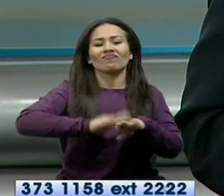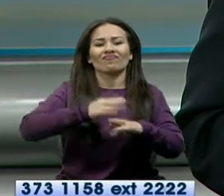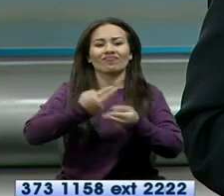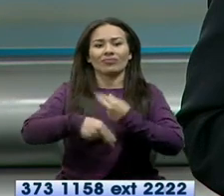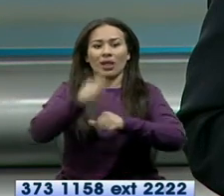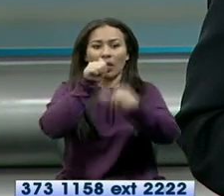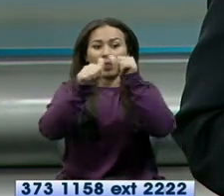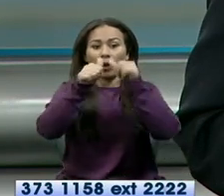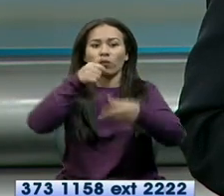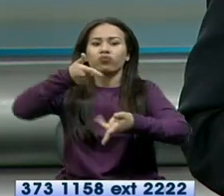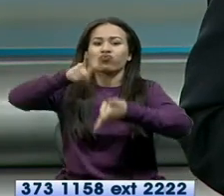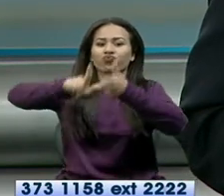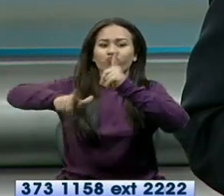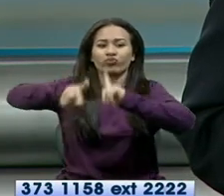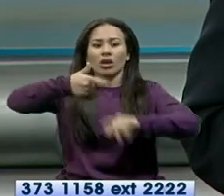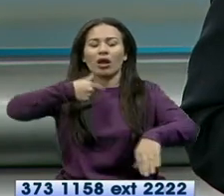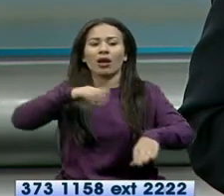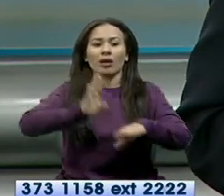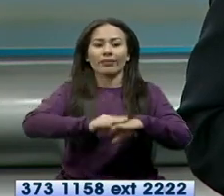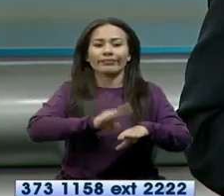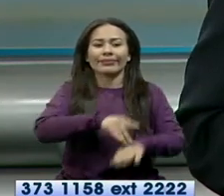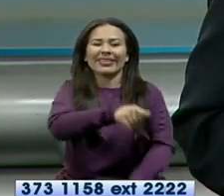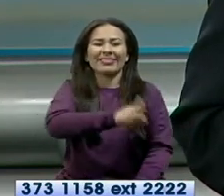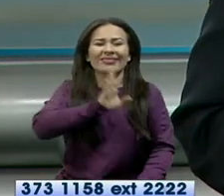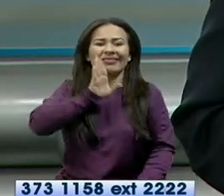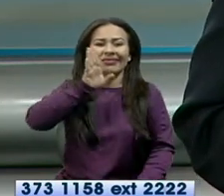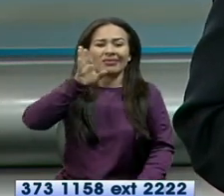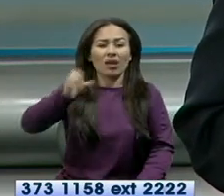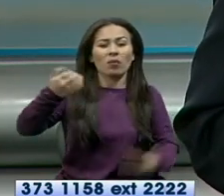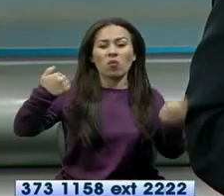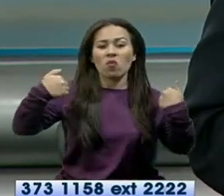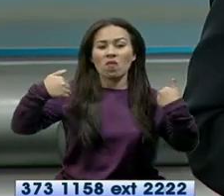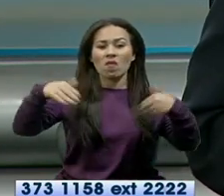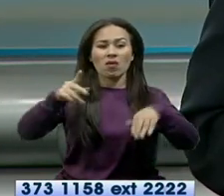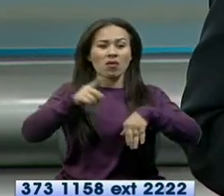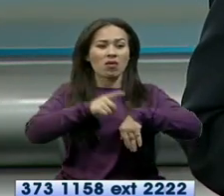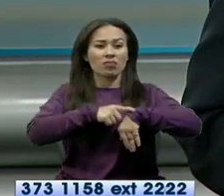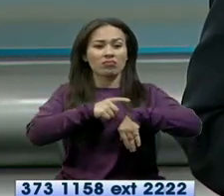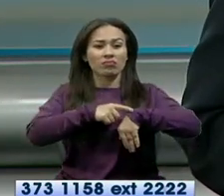se ha convertido en algo común a cualquier hora del día.